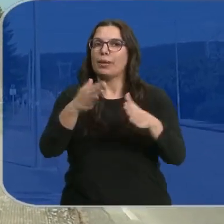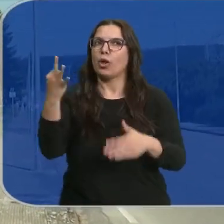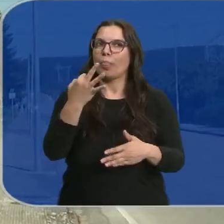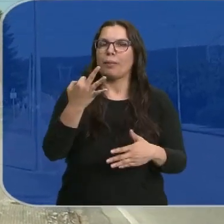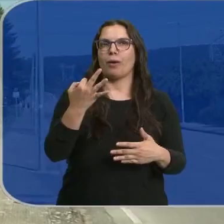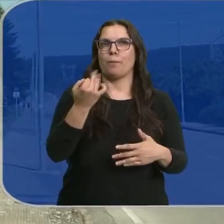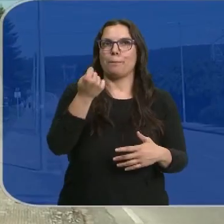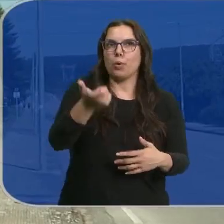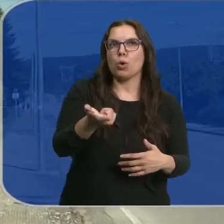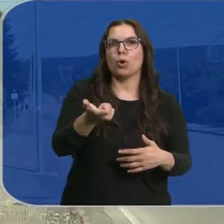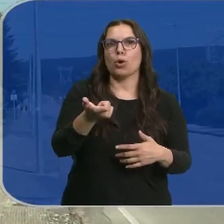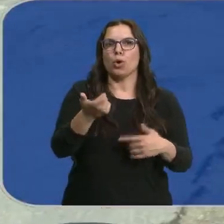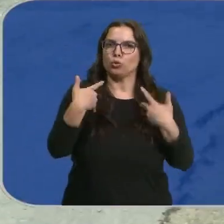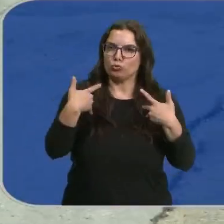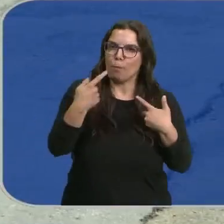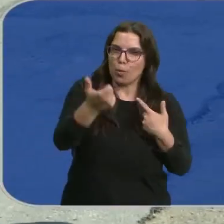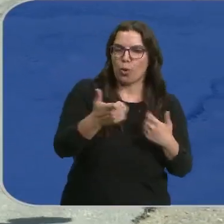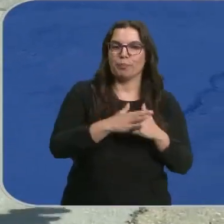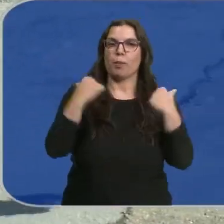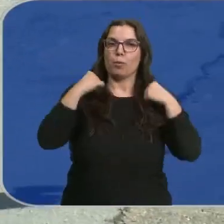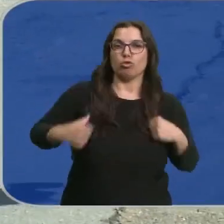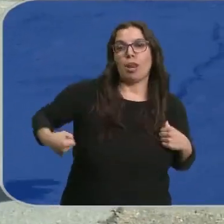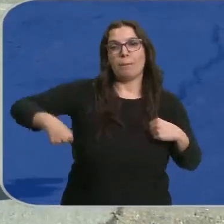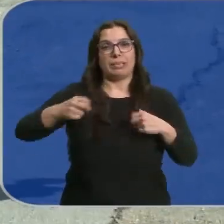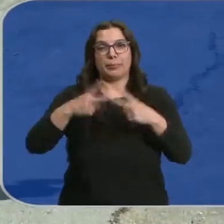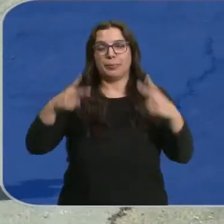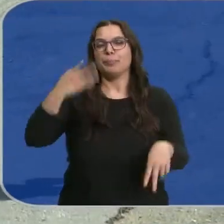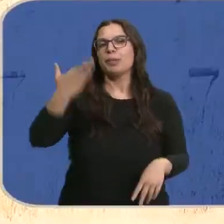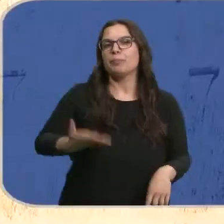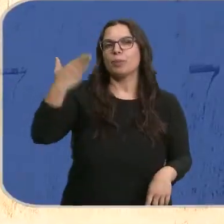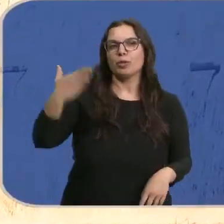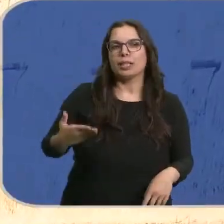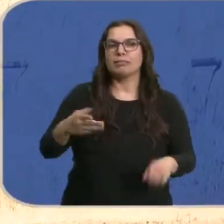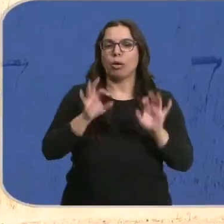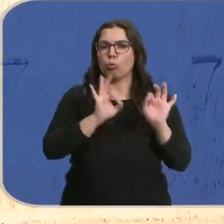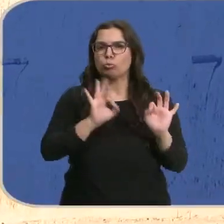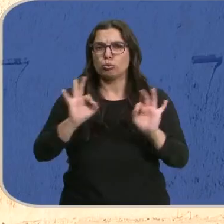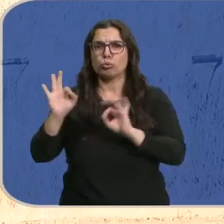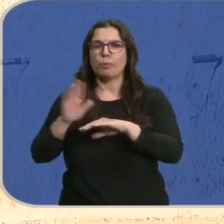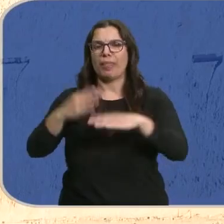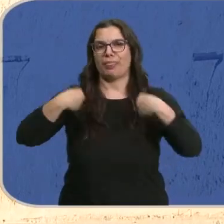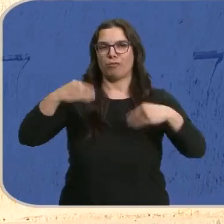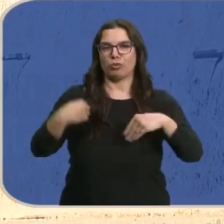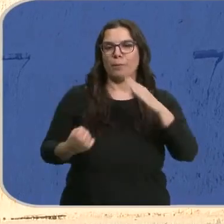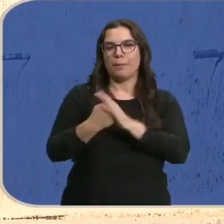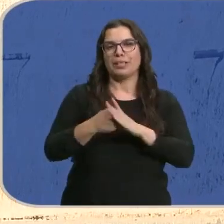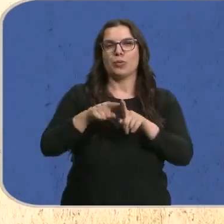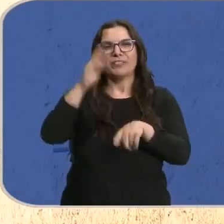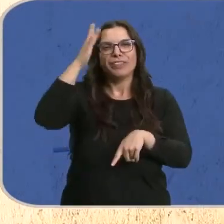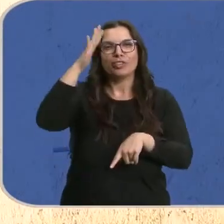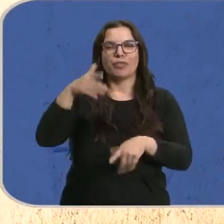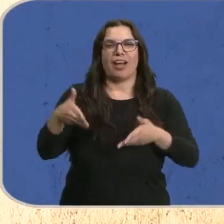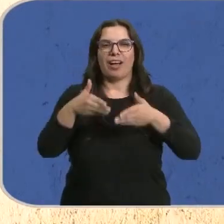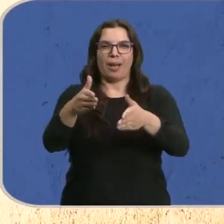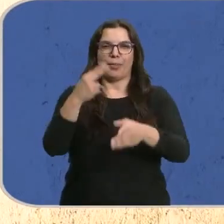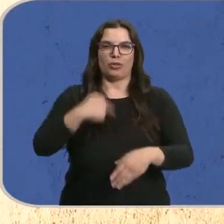un poco sufrido. Con mochila o con maleta, lo importante es cargar con lo justo para disfrutar del espíritu del